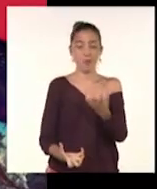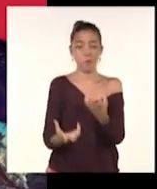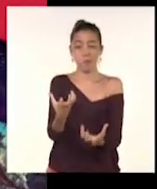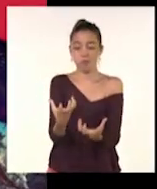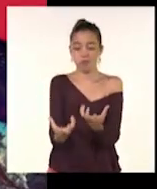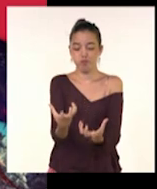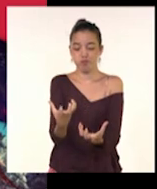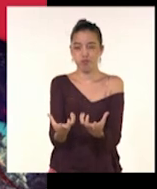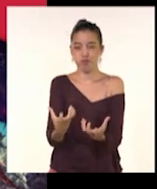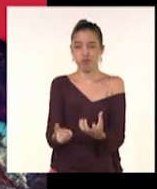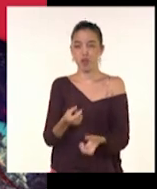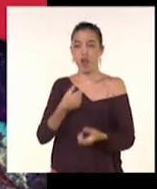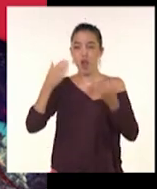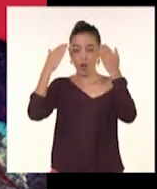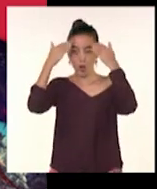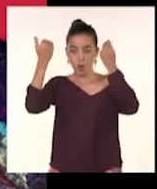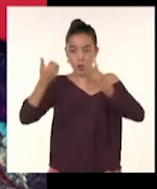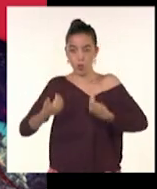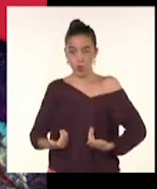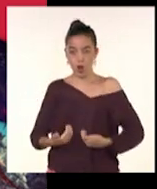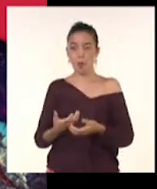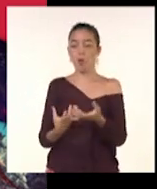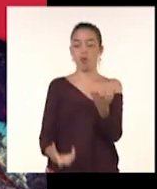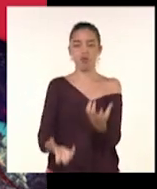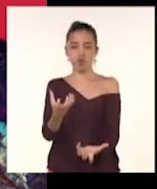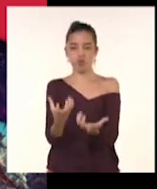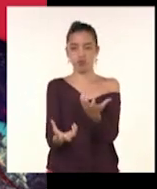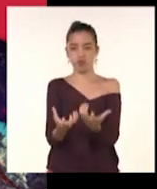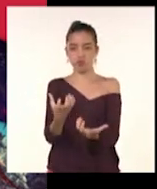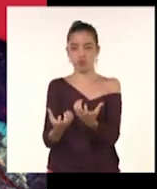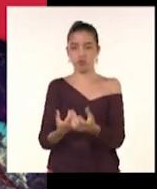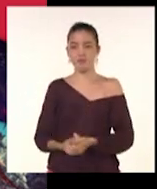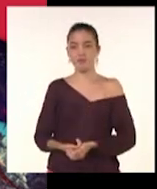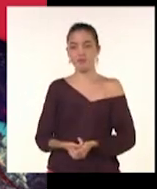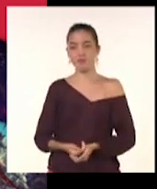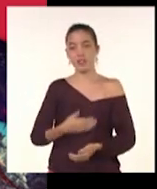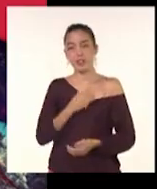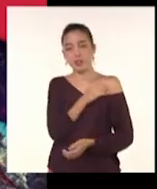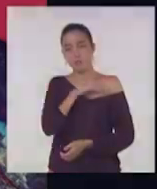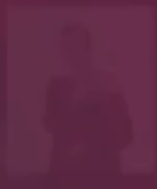de la Música, llegue a sus familiares, amigos y admiradores nuestras más sentidas